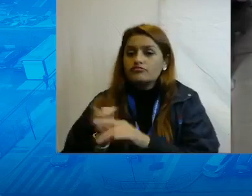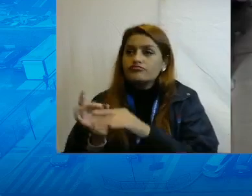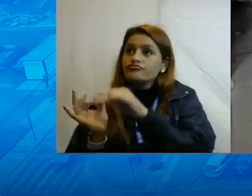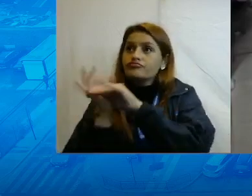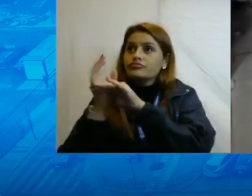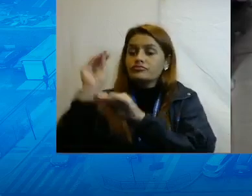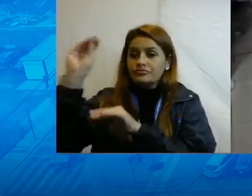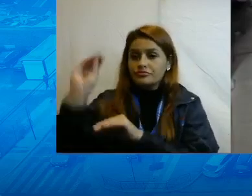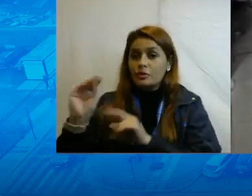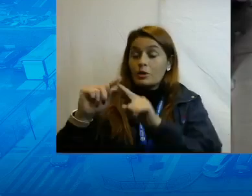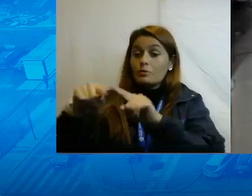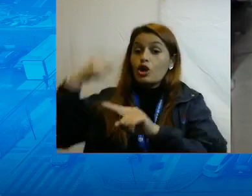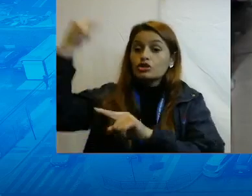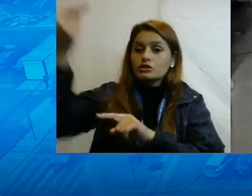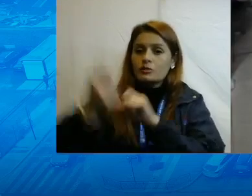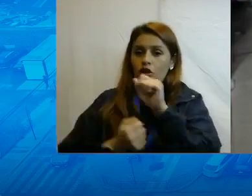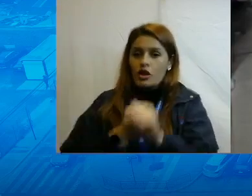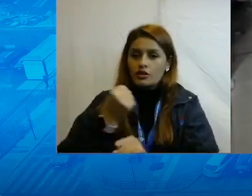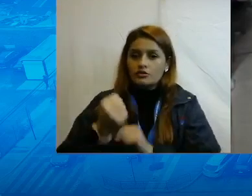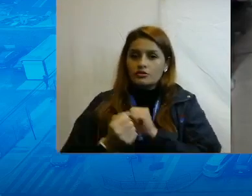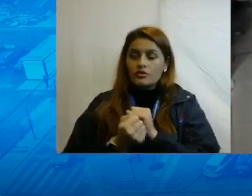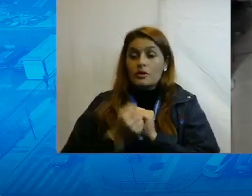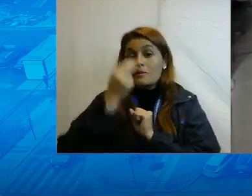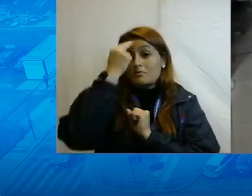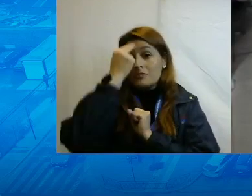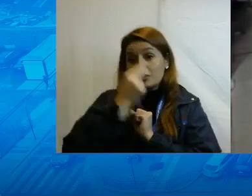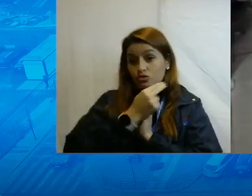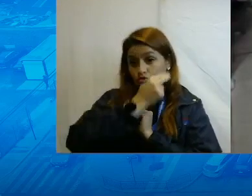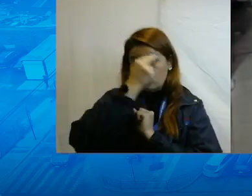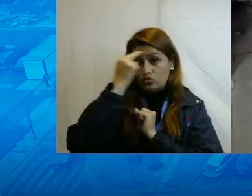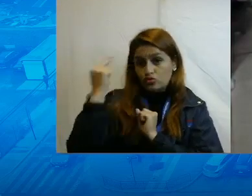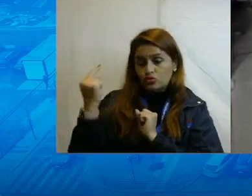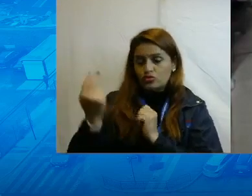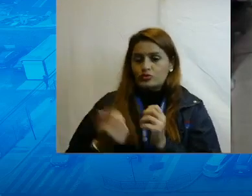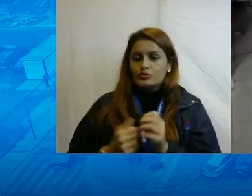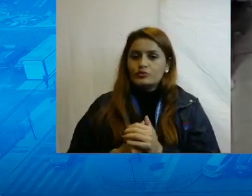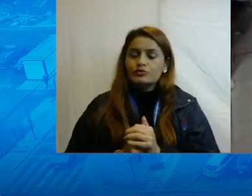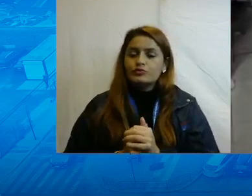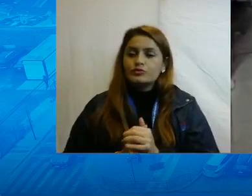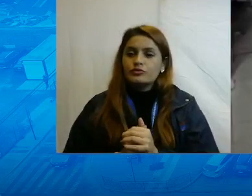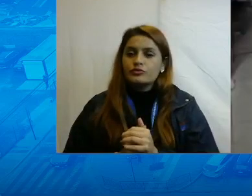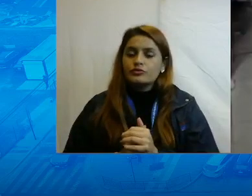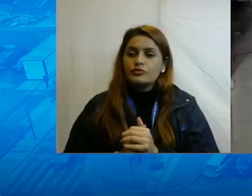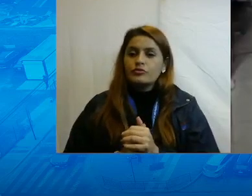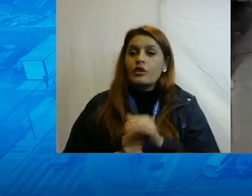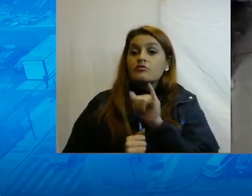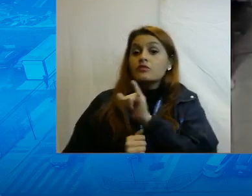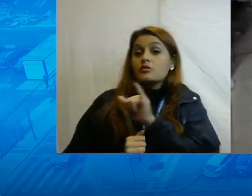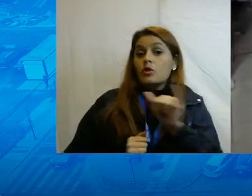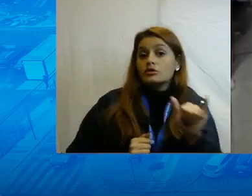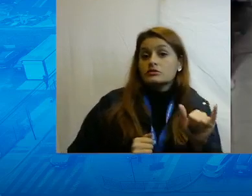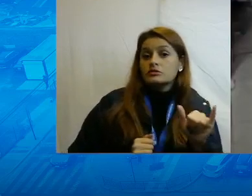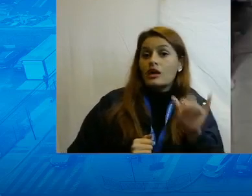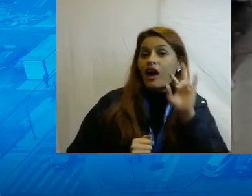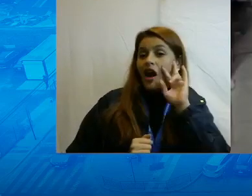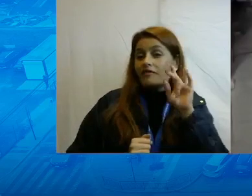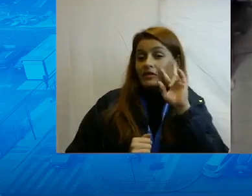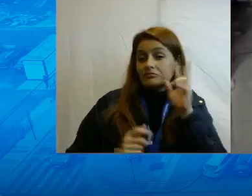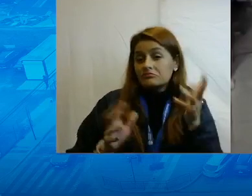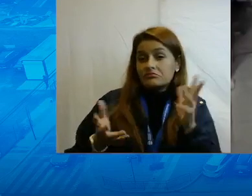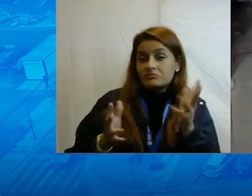los dineros para el próximo año va a llegar a marzo y que tengamos postulación va a ser en abril. Es